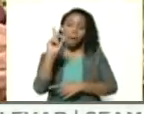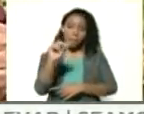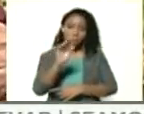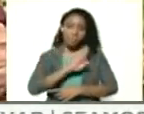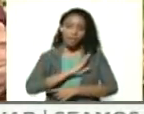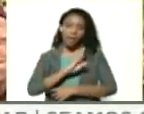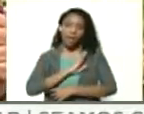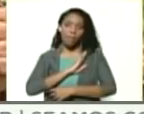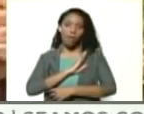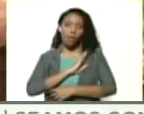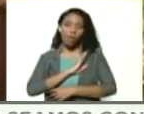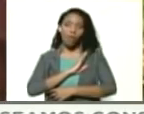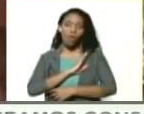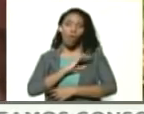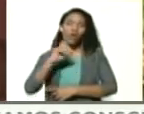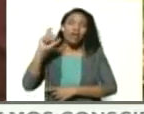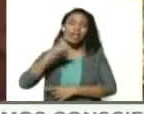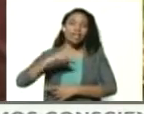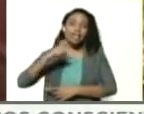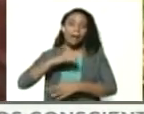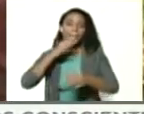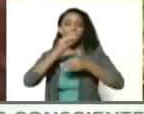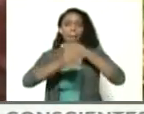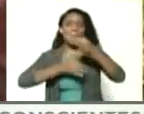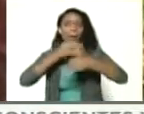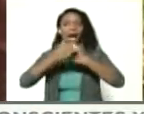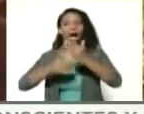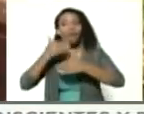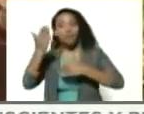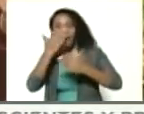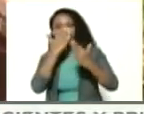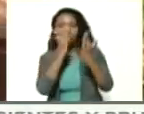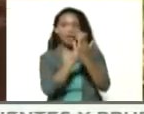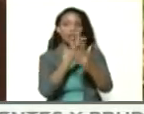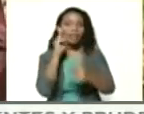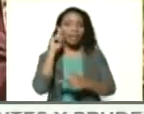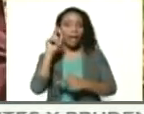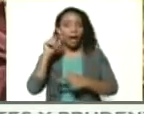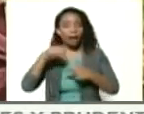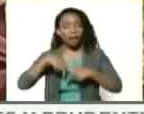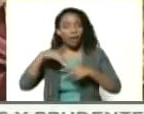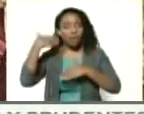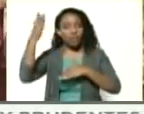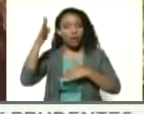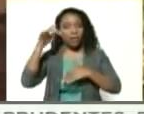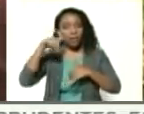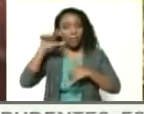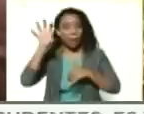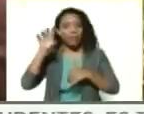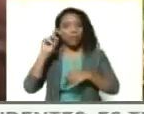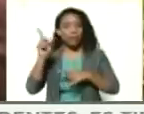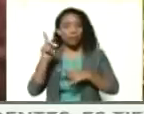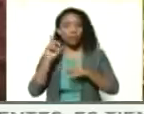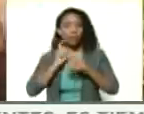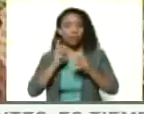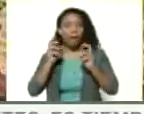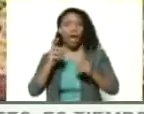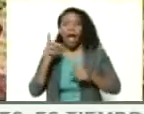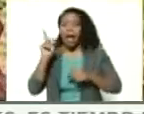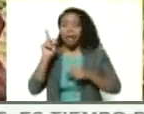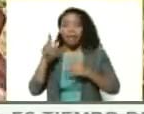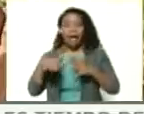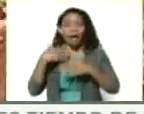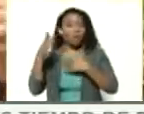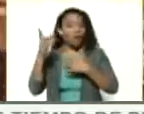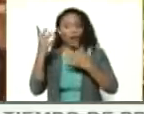digamos, una necesidad de explicar afuera de nuestras fronteras, porque muchos de estos hechos son cotidianos para la gente, pero en el exterior no se comprenden